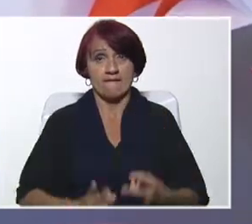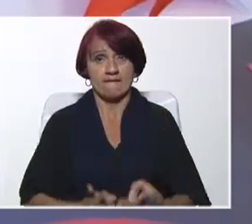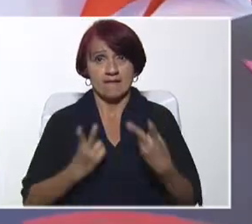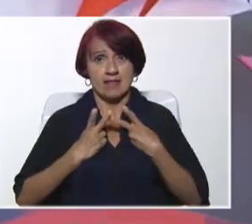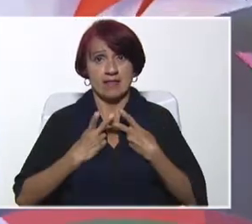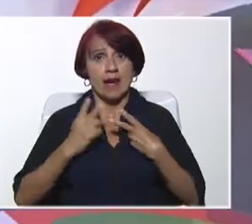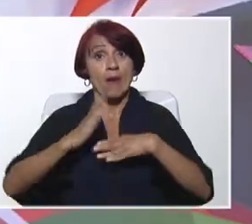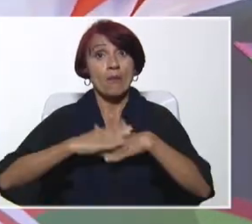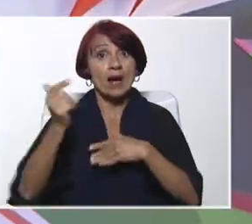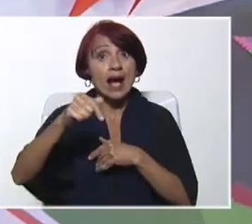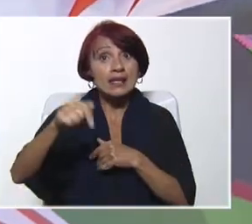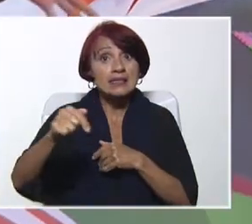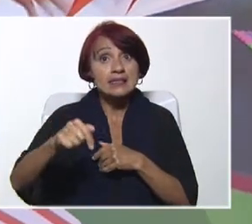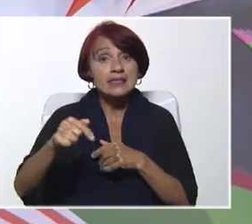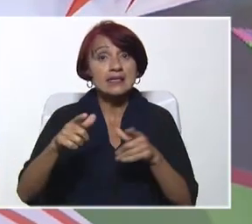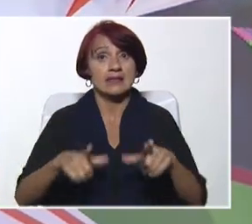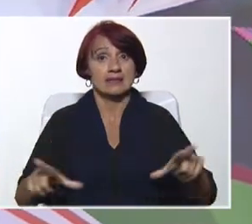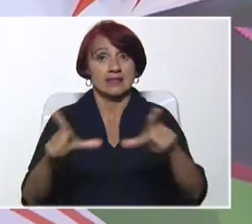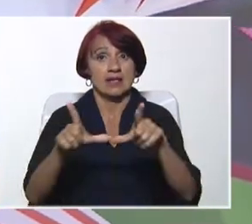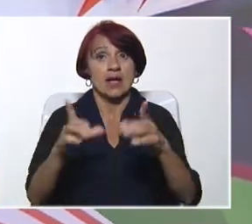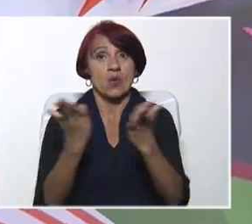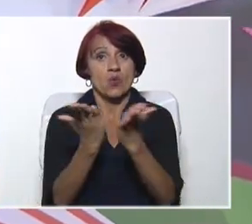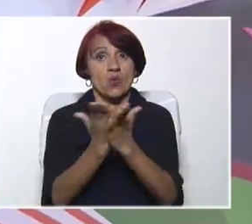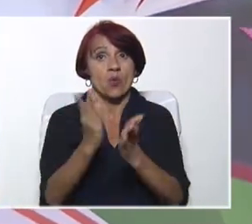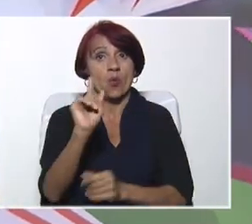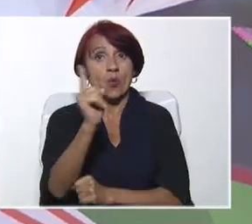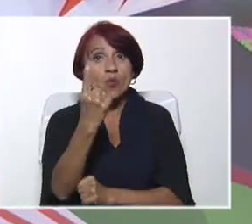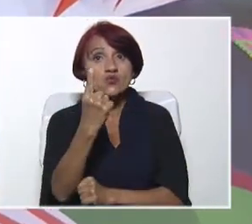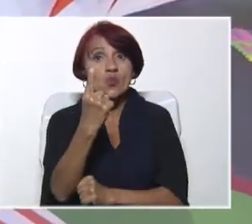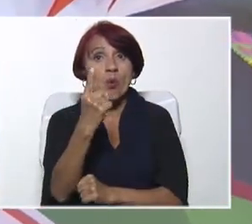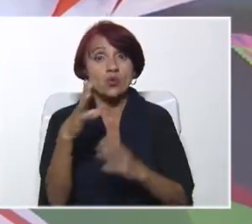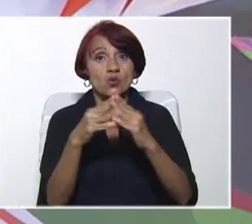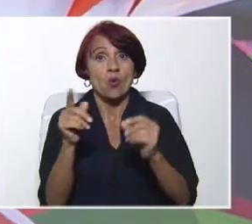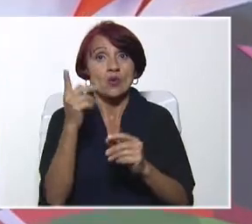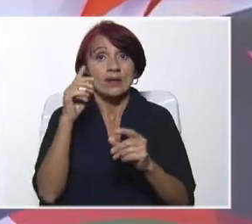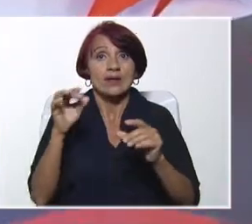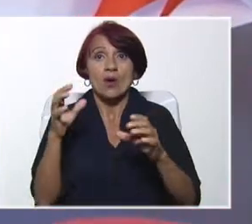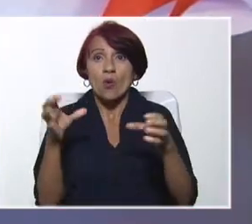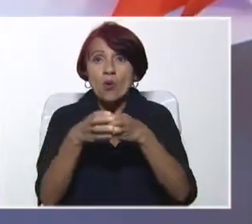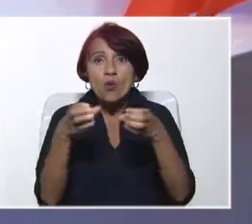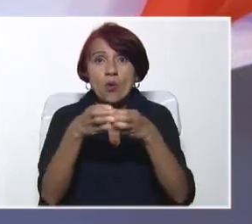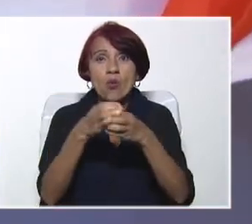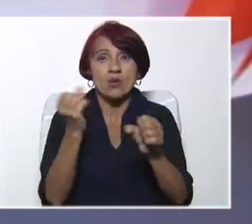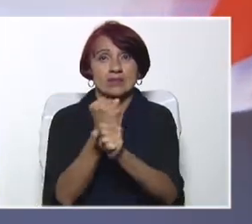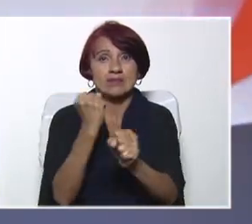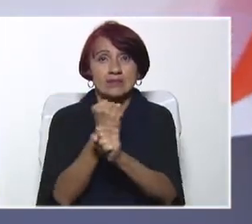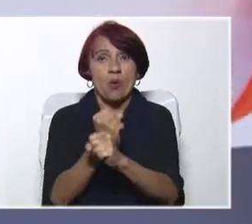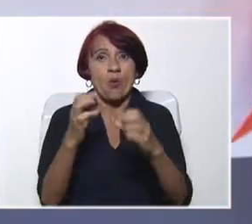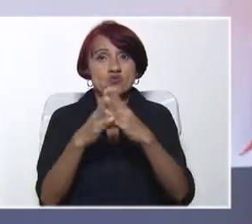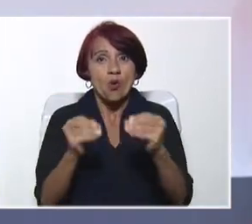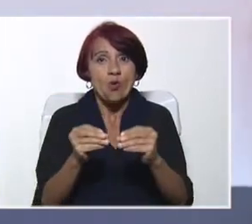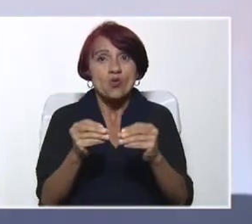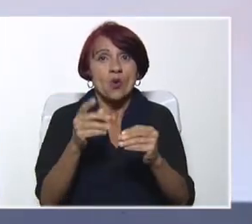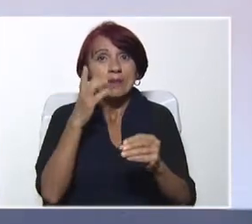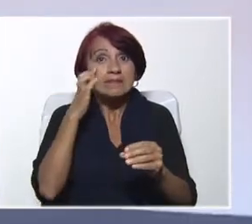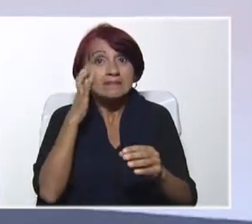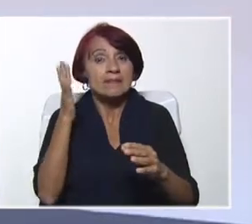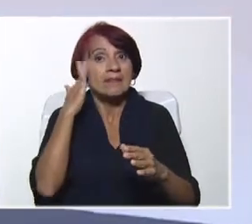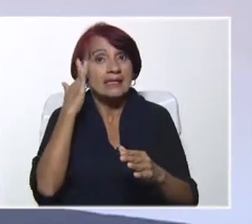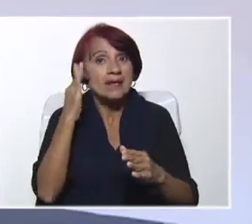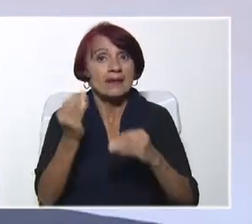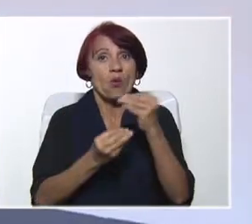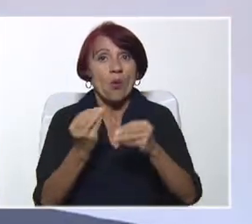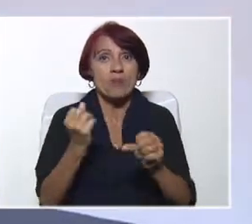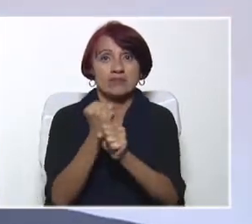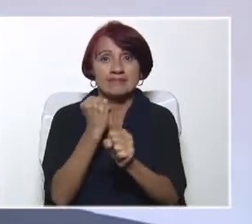vida, porque acá en el estudio 1 de Vive TV, todo el equipo técnico y de producción ha tomado todas las medidas